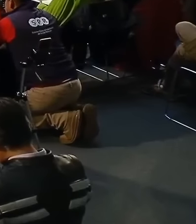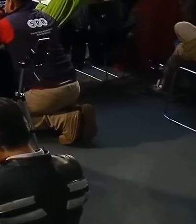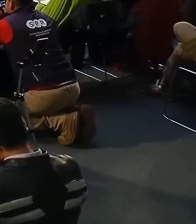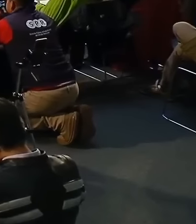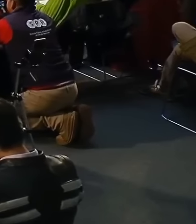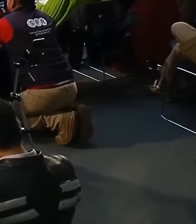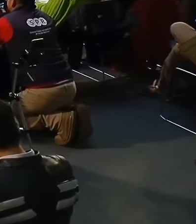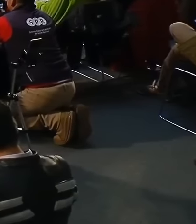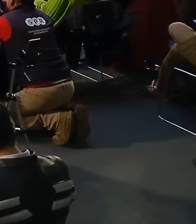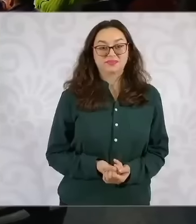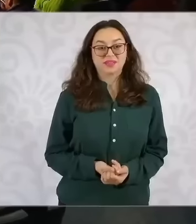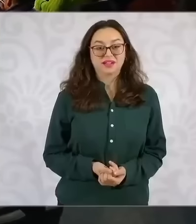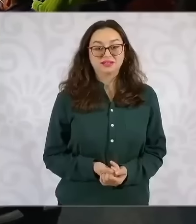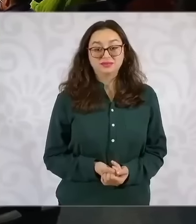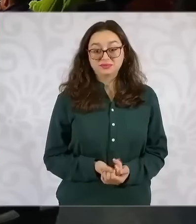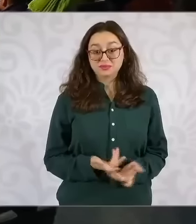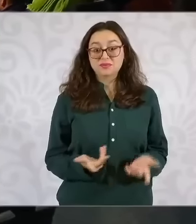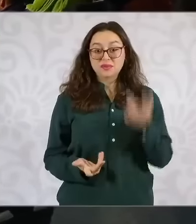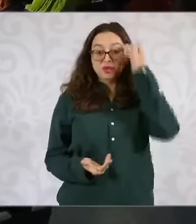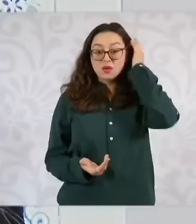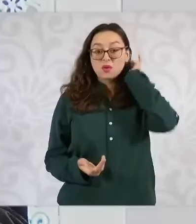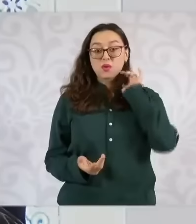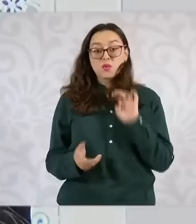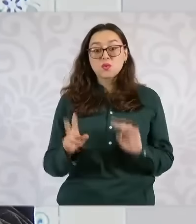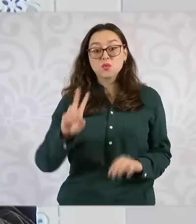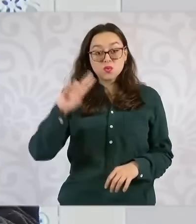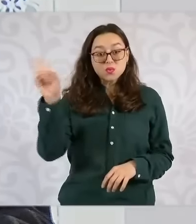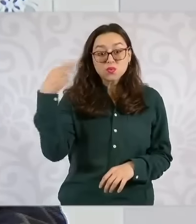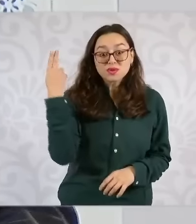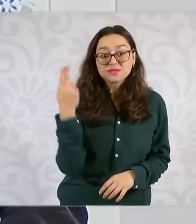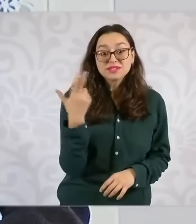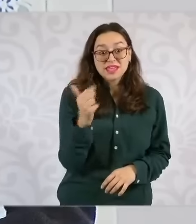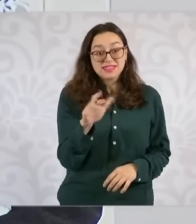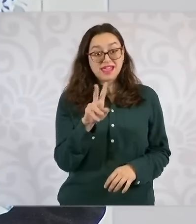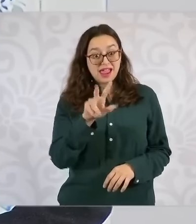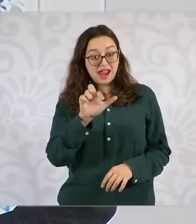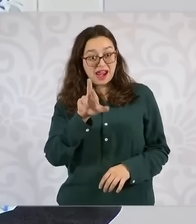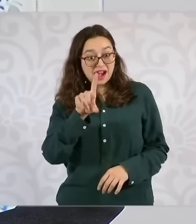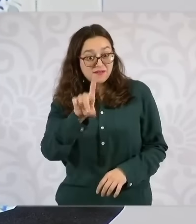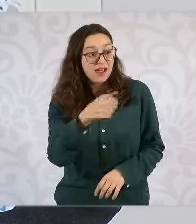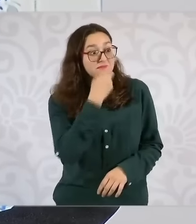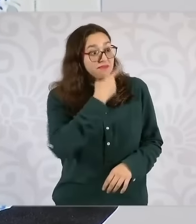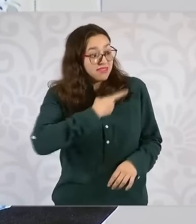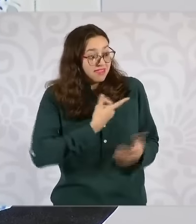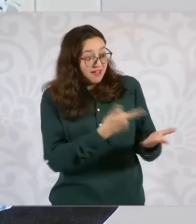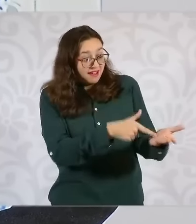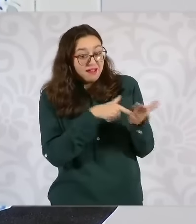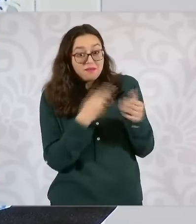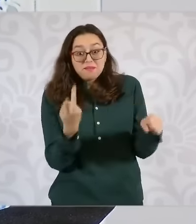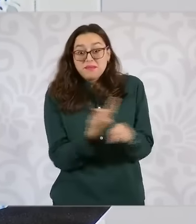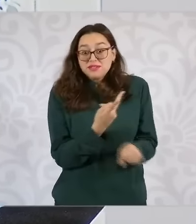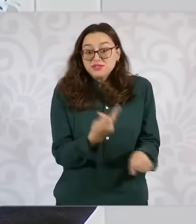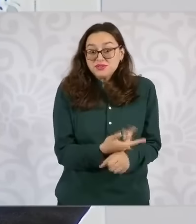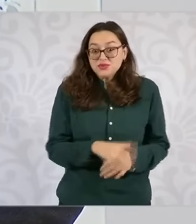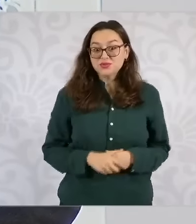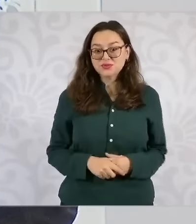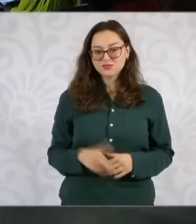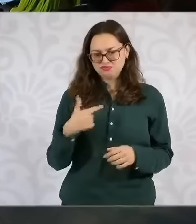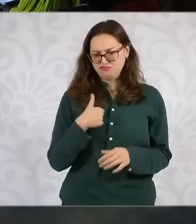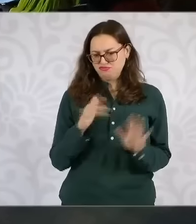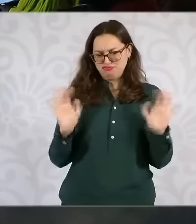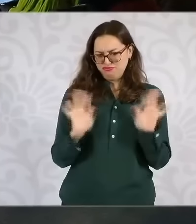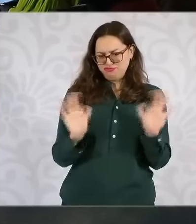No, no, estoy relatando los hechos para ser como abogados. Abogada. Doctora, para concluir, la